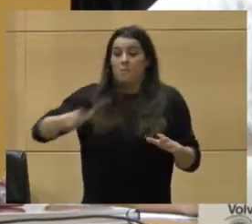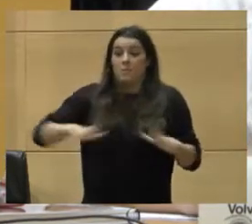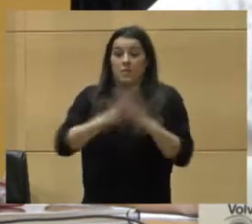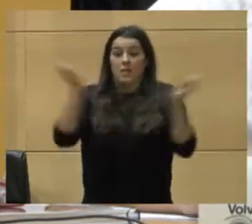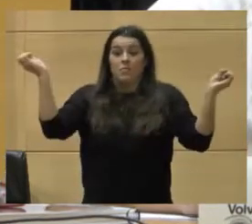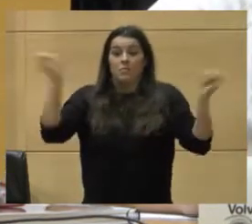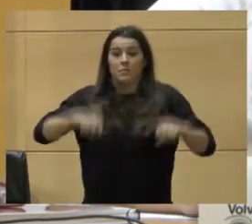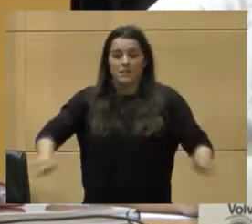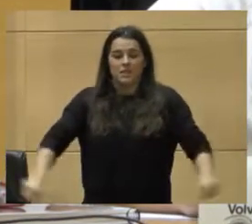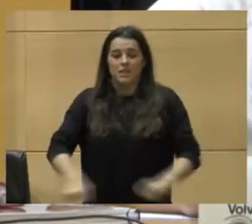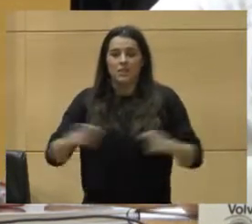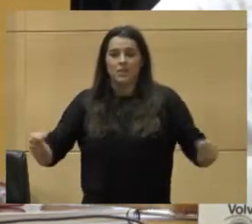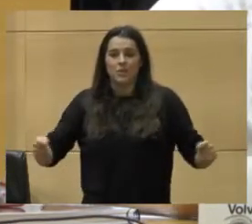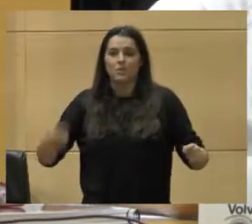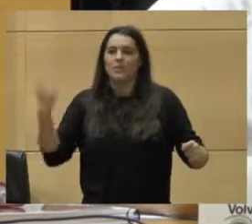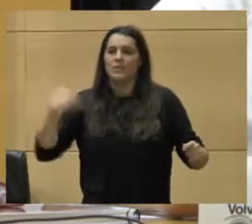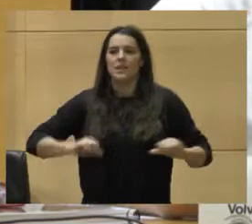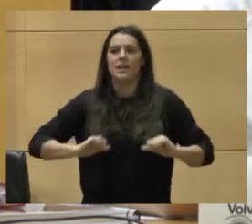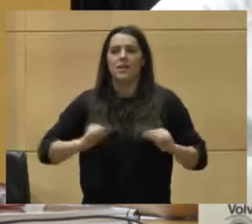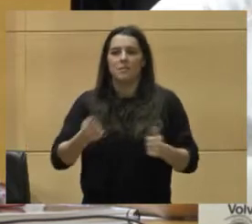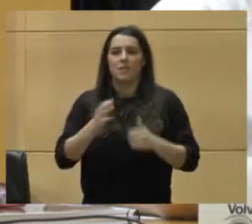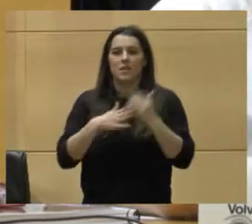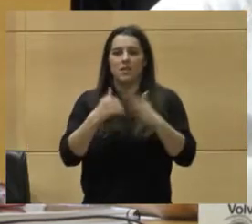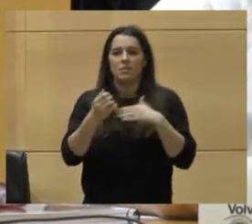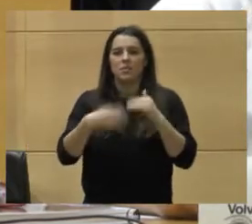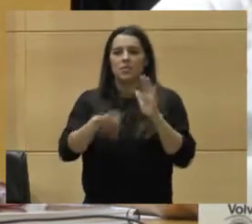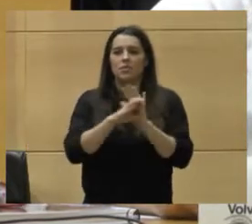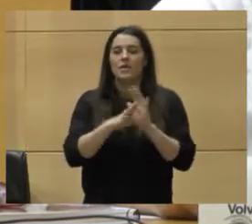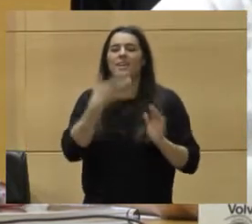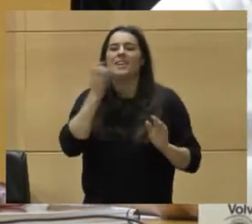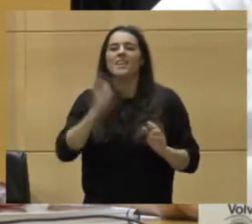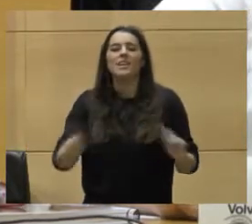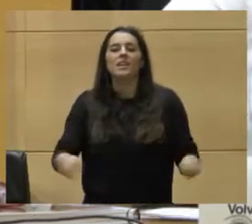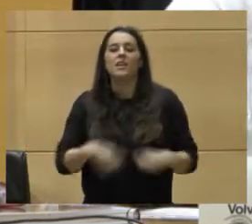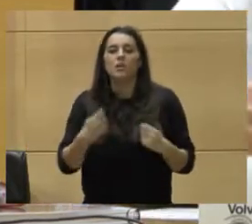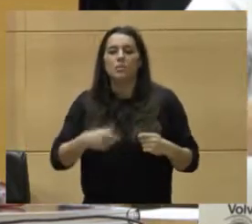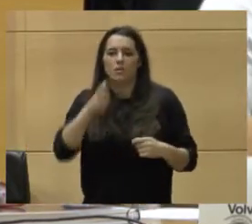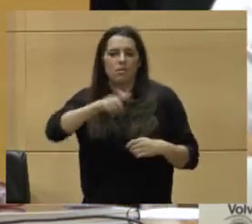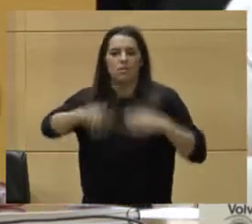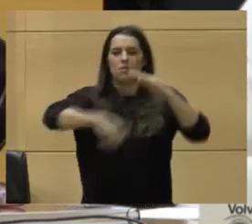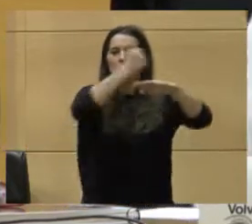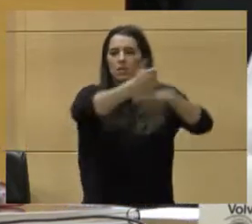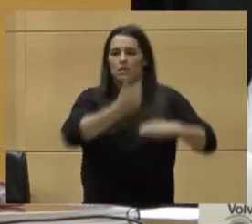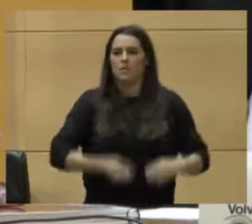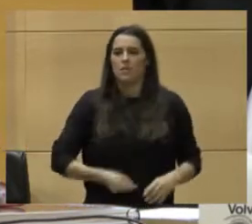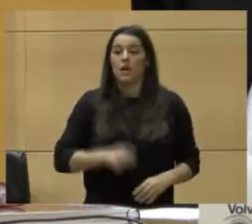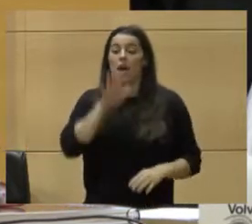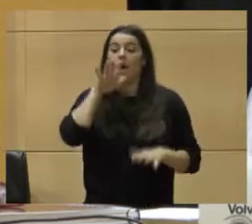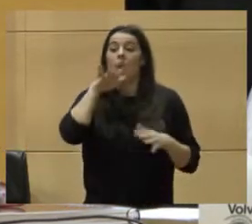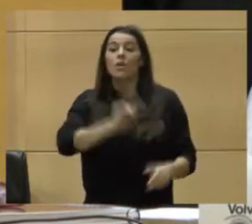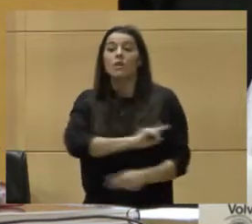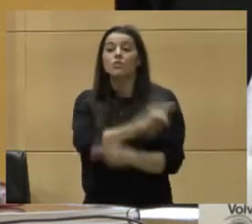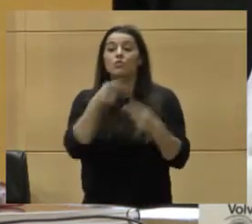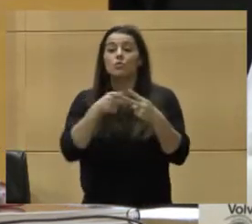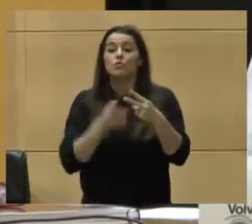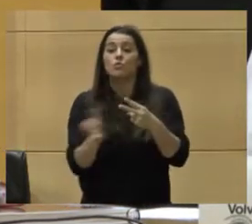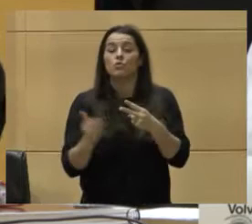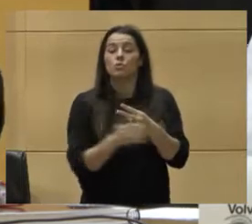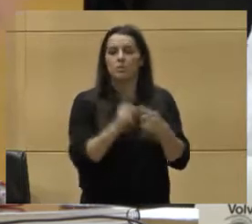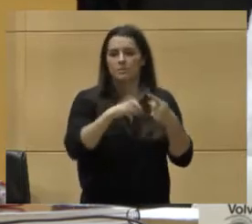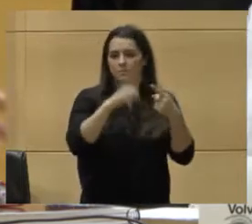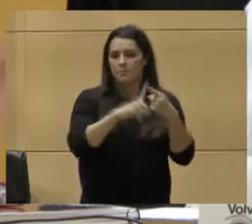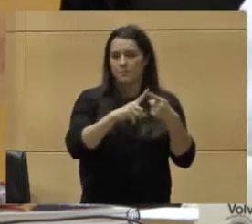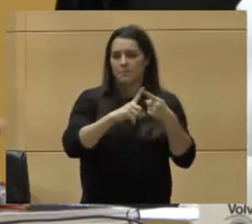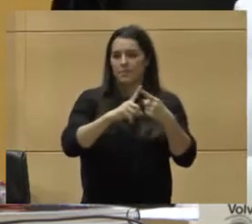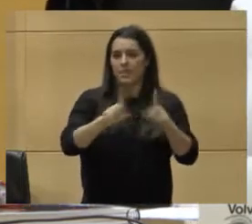no lo han roto los sectores populares lo han roto las élites y en estos momentos existen dos opciones una intentar